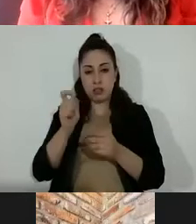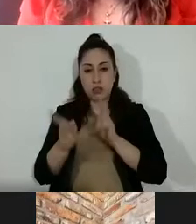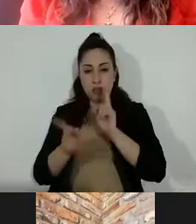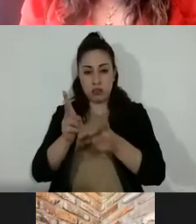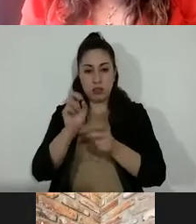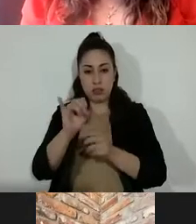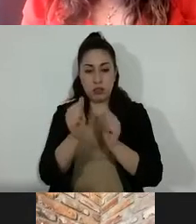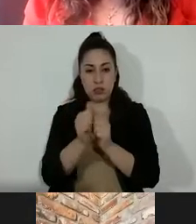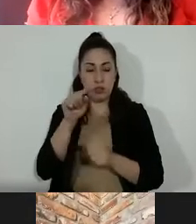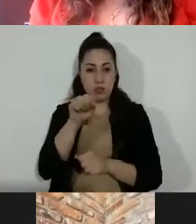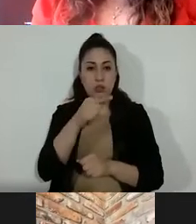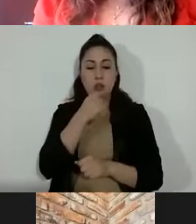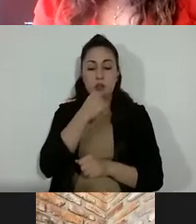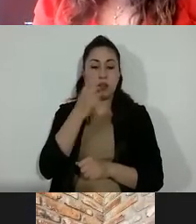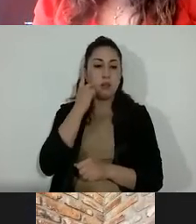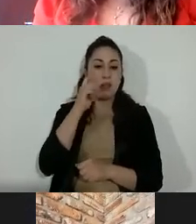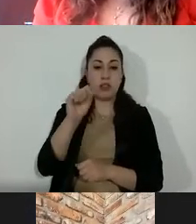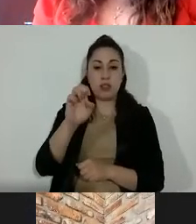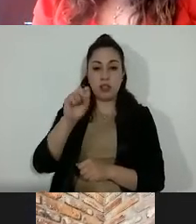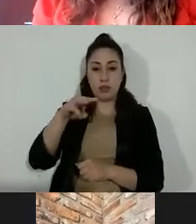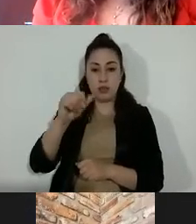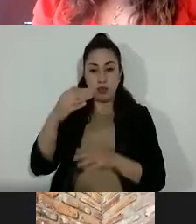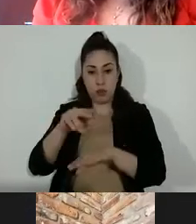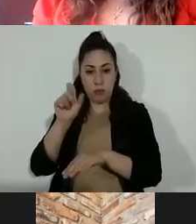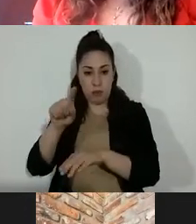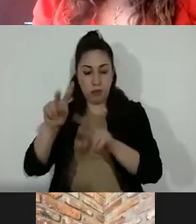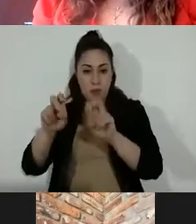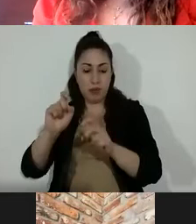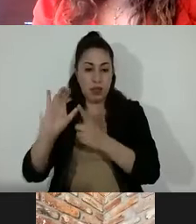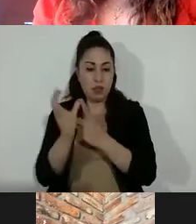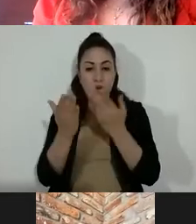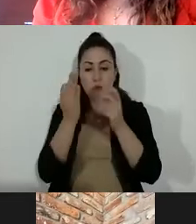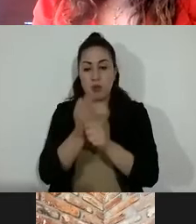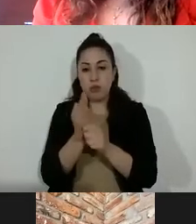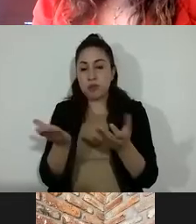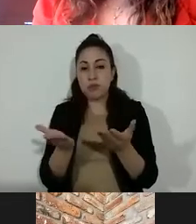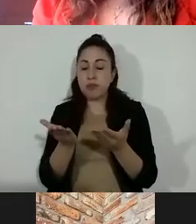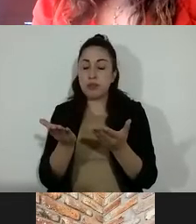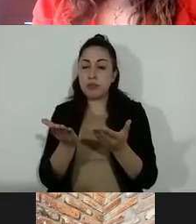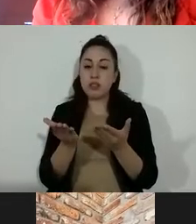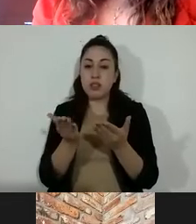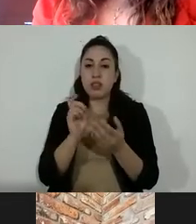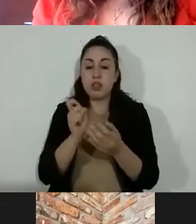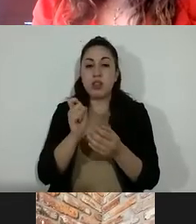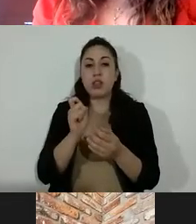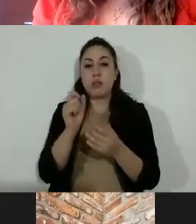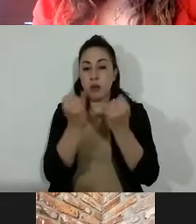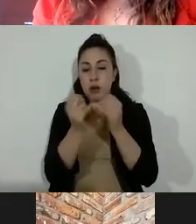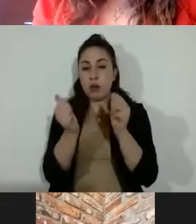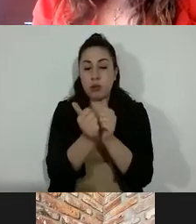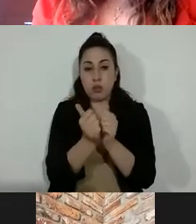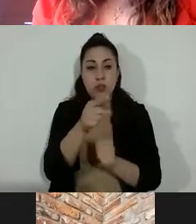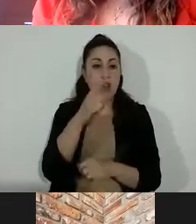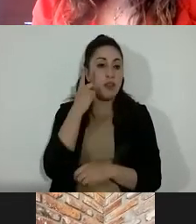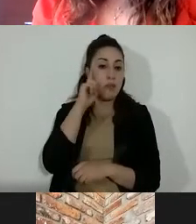yo con el diputado Sesma sobre este tema y también con la diputada Marta para solicitar su apoyo de todas las fracciones parlamentarias